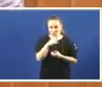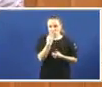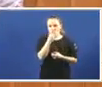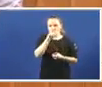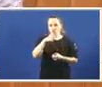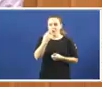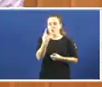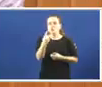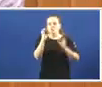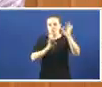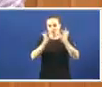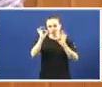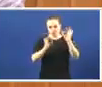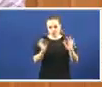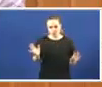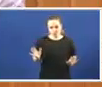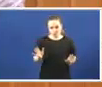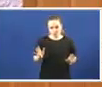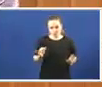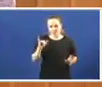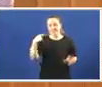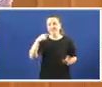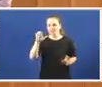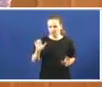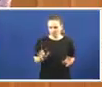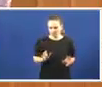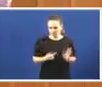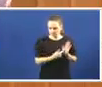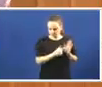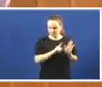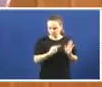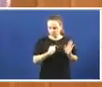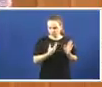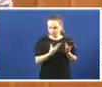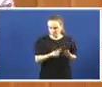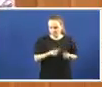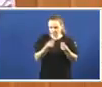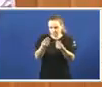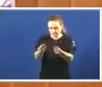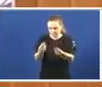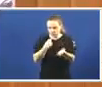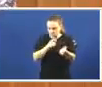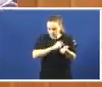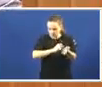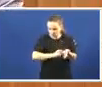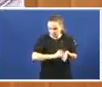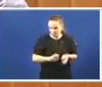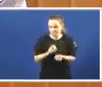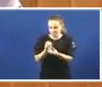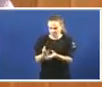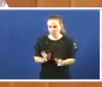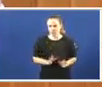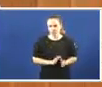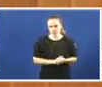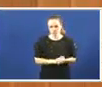2,1%. É o IGE. Logo, lle deixo o papel subrayado no círculo onde está o dato para que nos